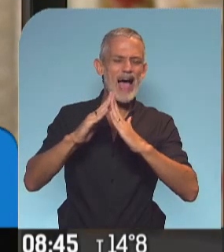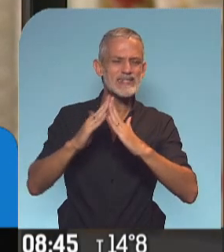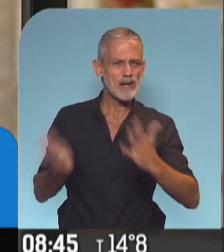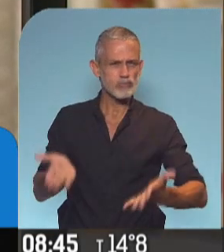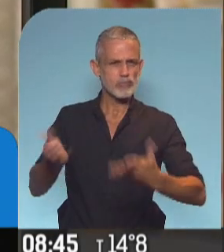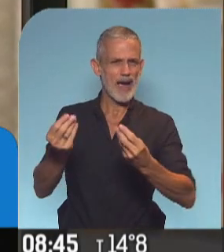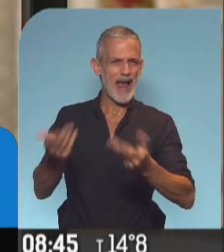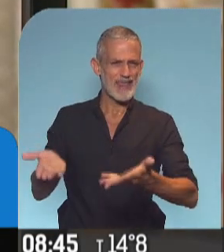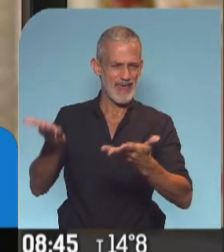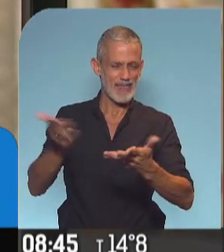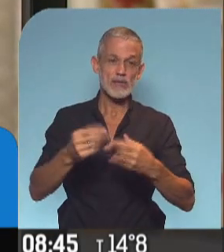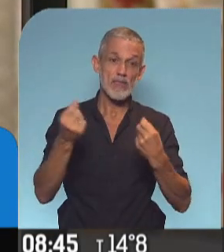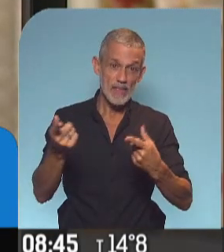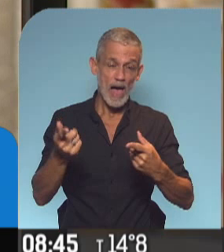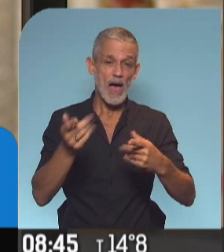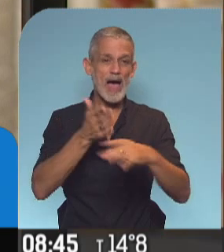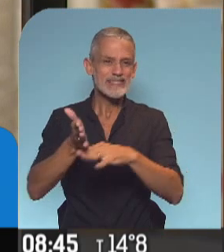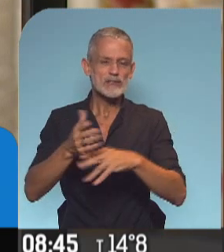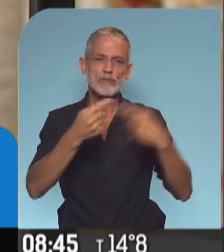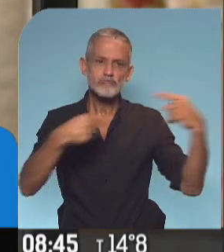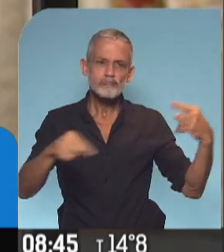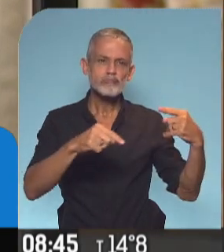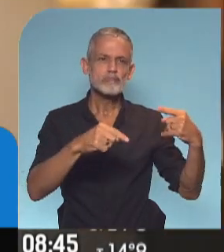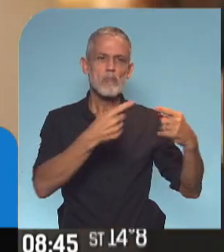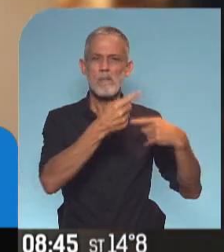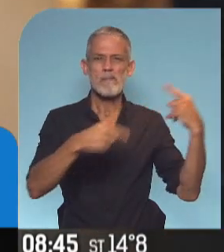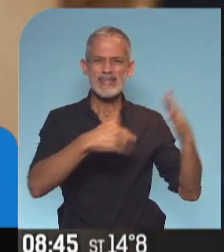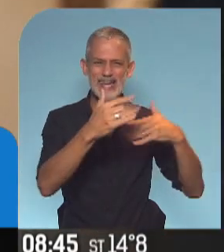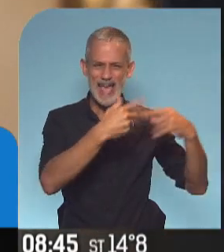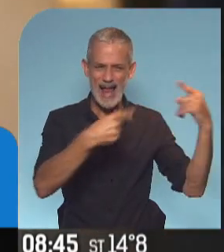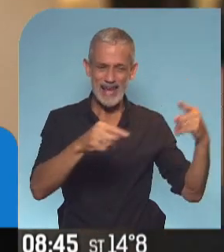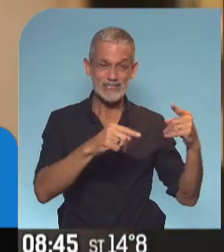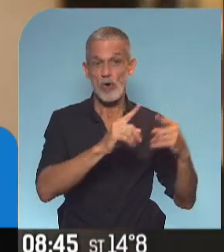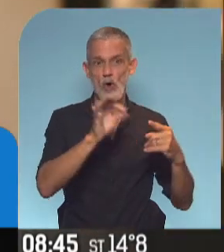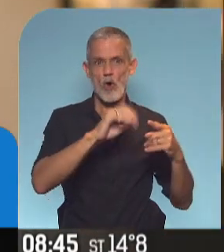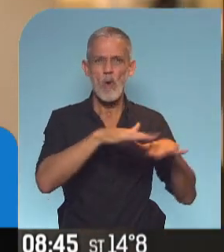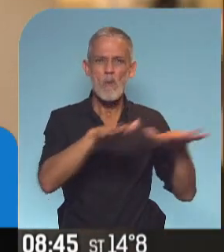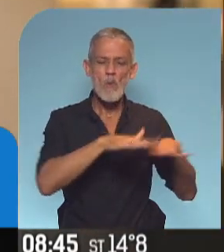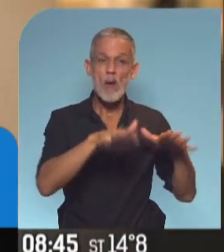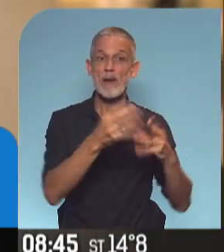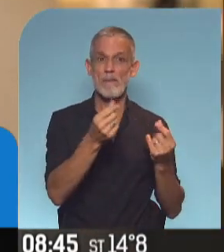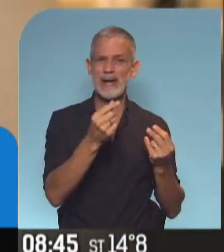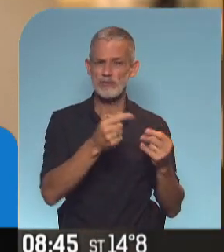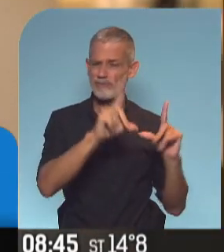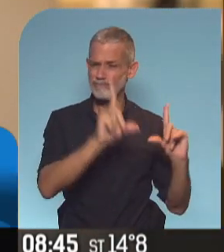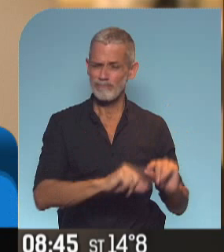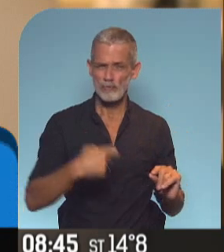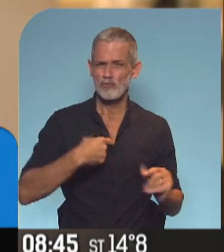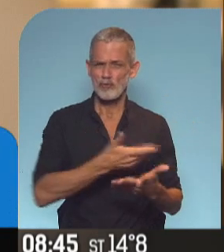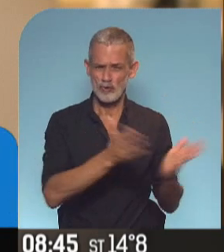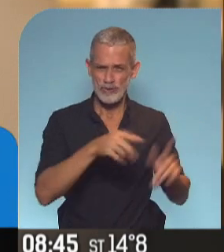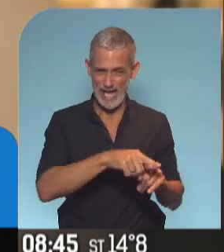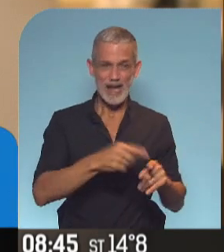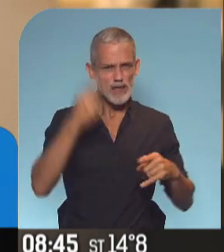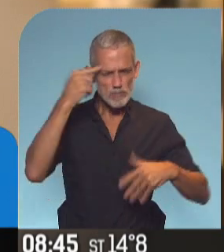dándole acceso a materiales de construcción o mobiliarios a precios sociales dándoles